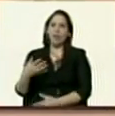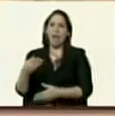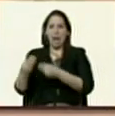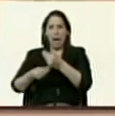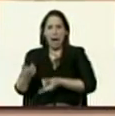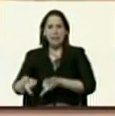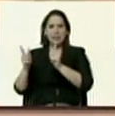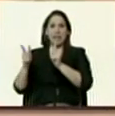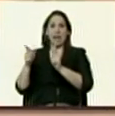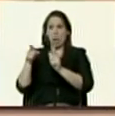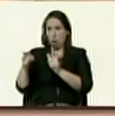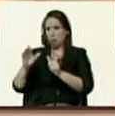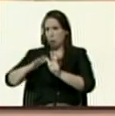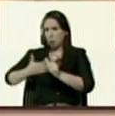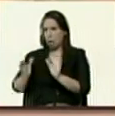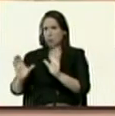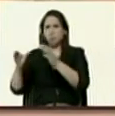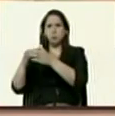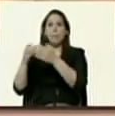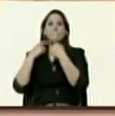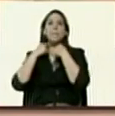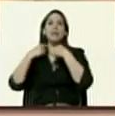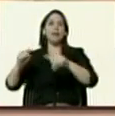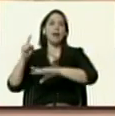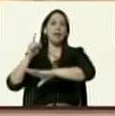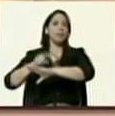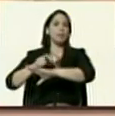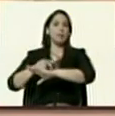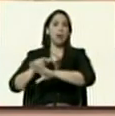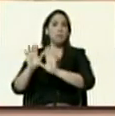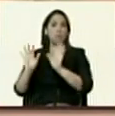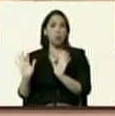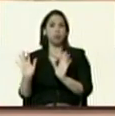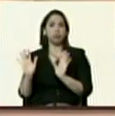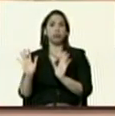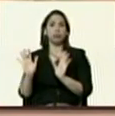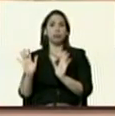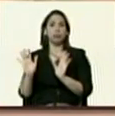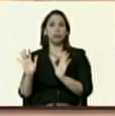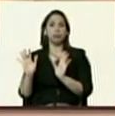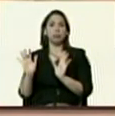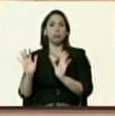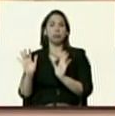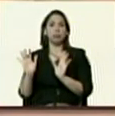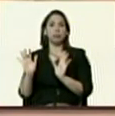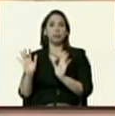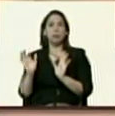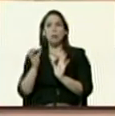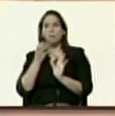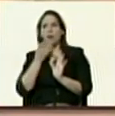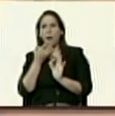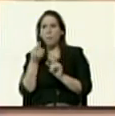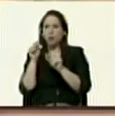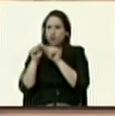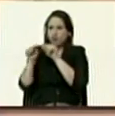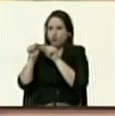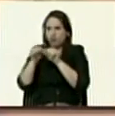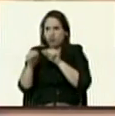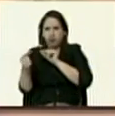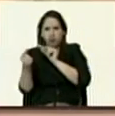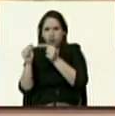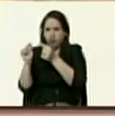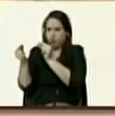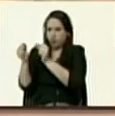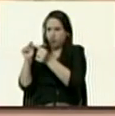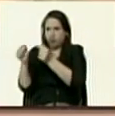Ellos podrán reunirse a perder el tiempo, a rumiar